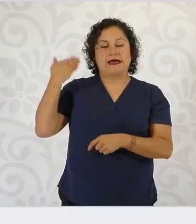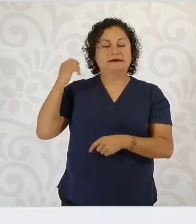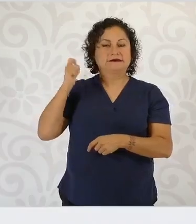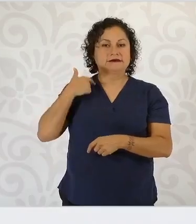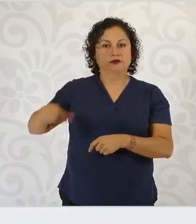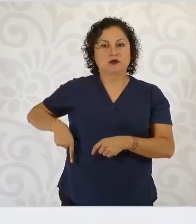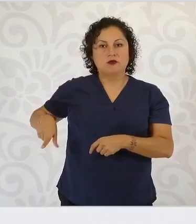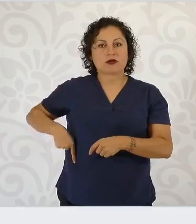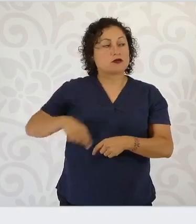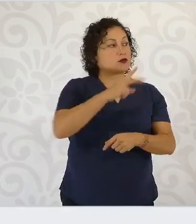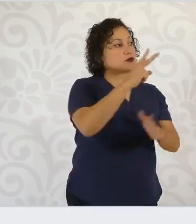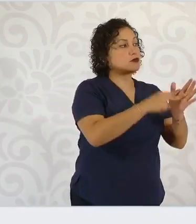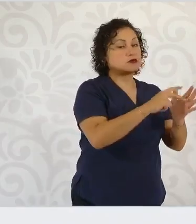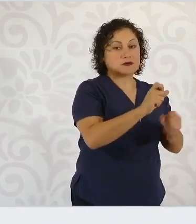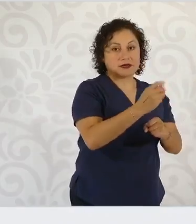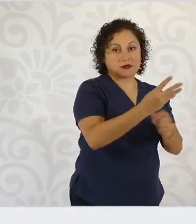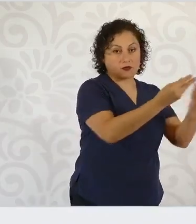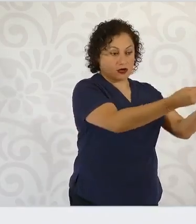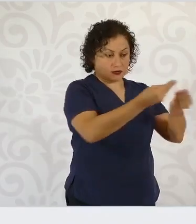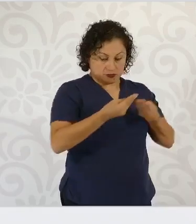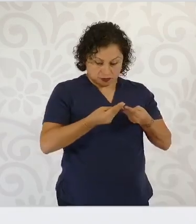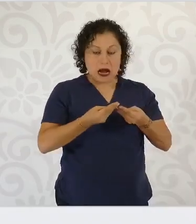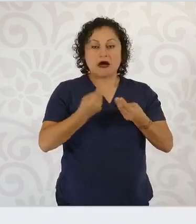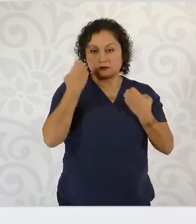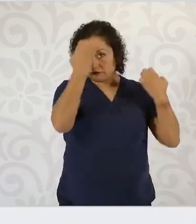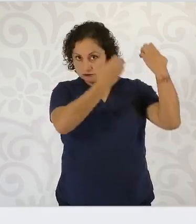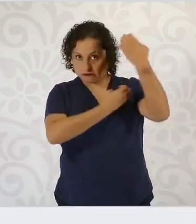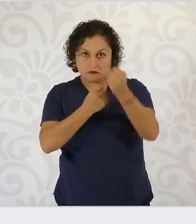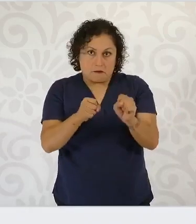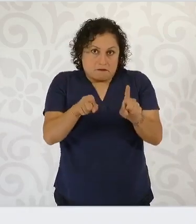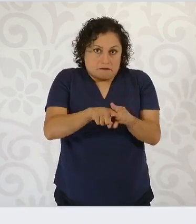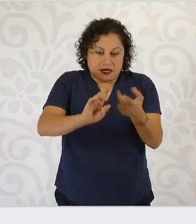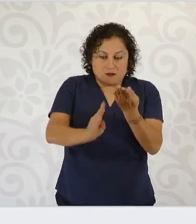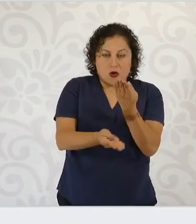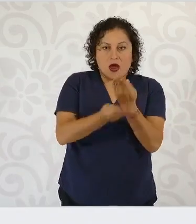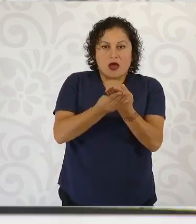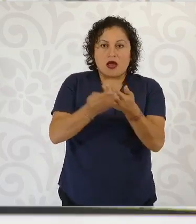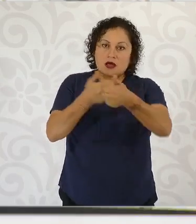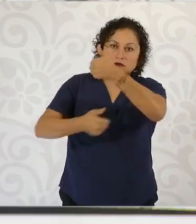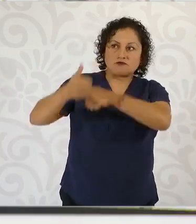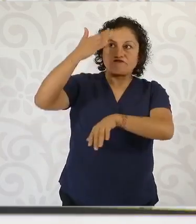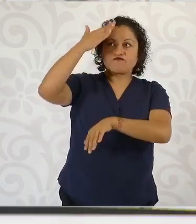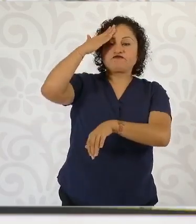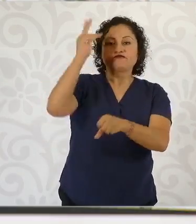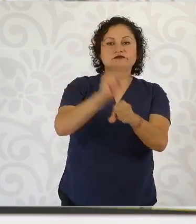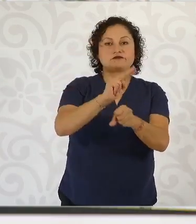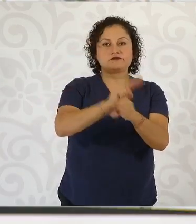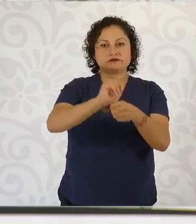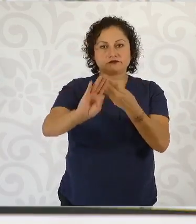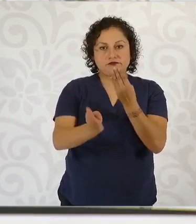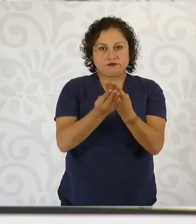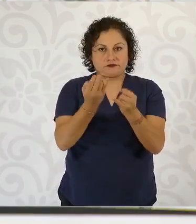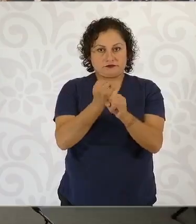alguna irregularidad, pues tiene que venir en las propias auditorías de la Auditoría Superior de la Federación. ¿Y sí